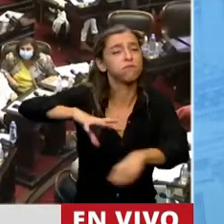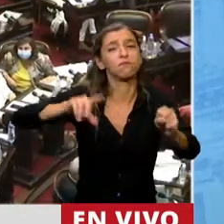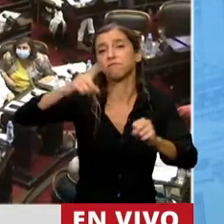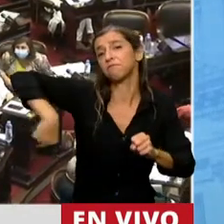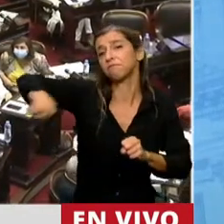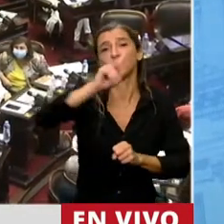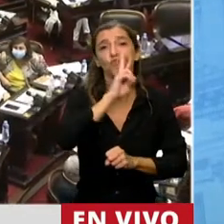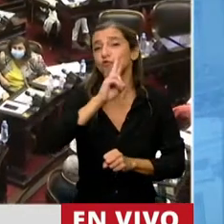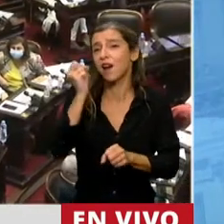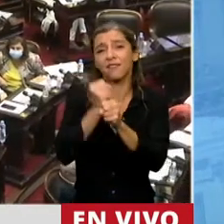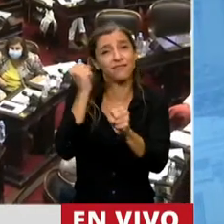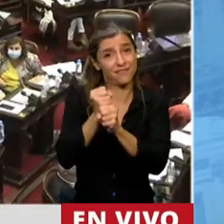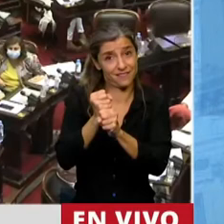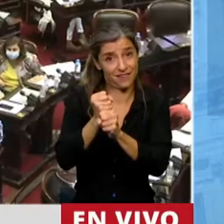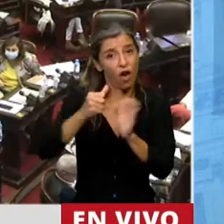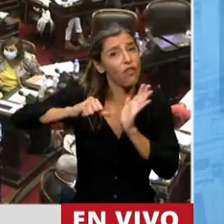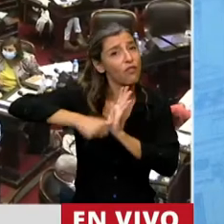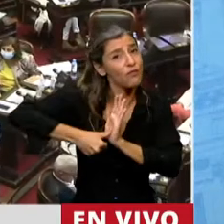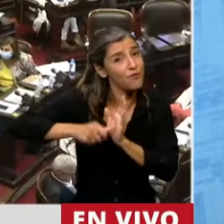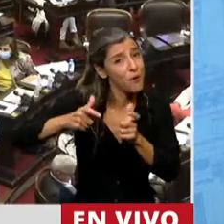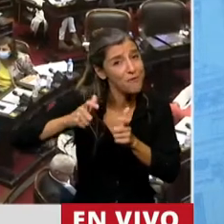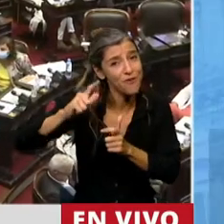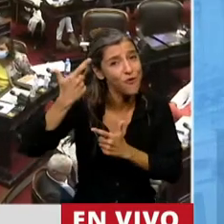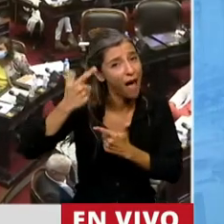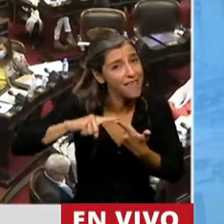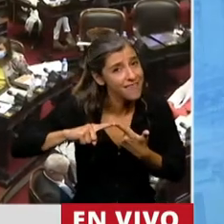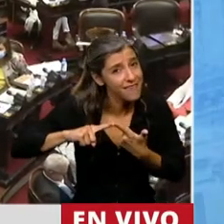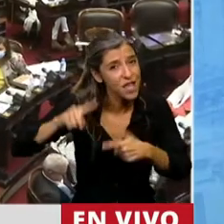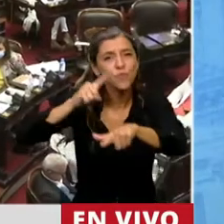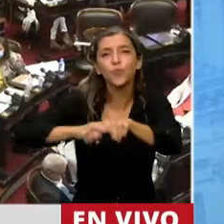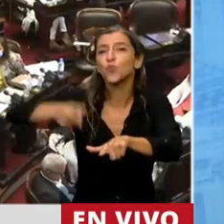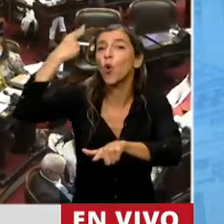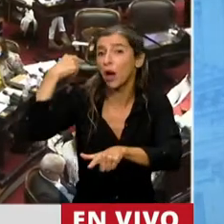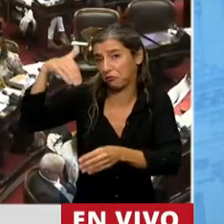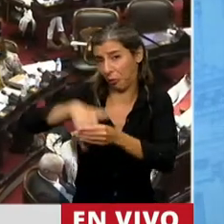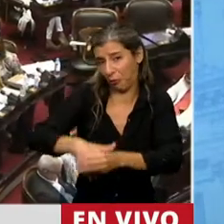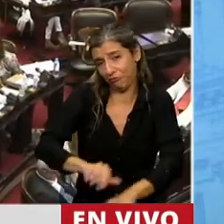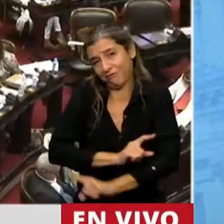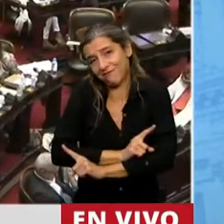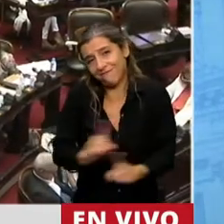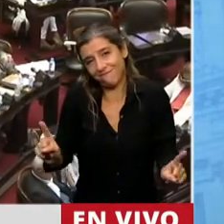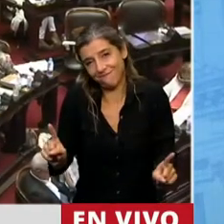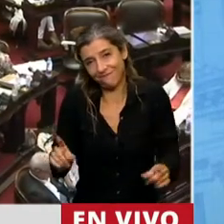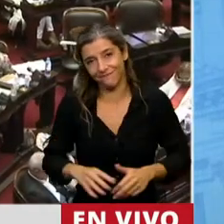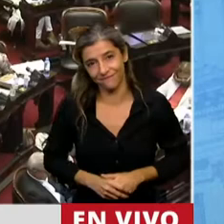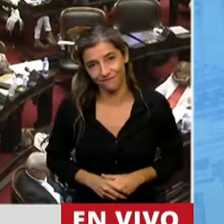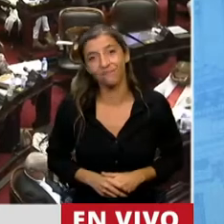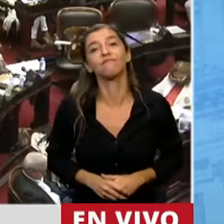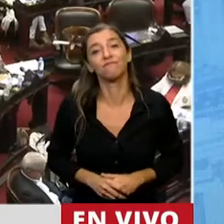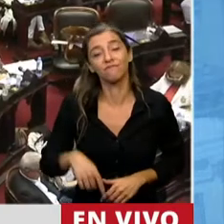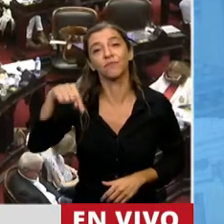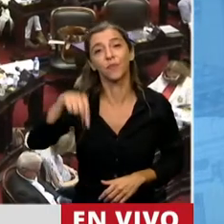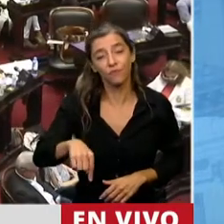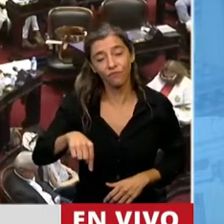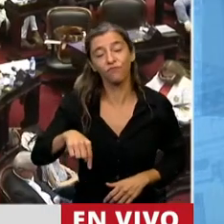trabajadoras, sin documentos, y en ese momento incluso no podían votar. Hoy conmemoramos